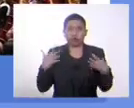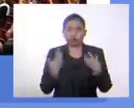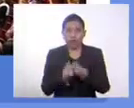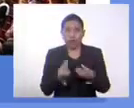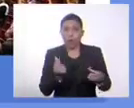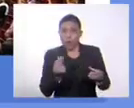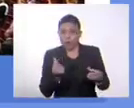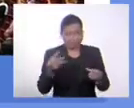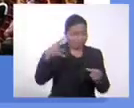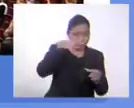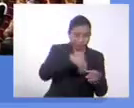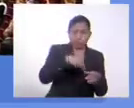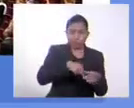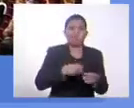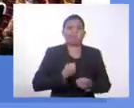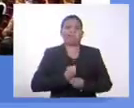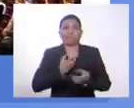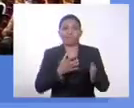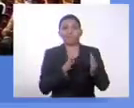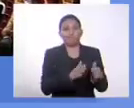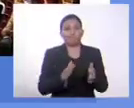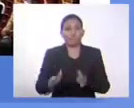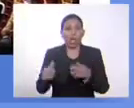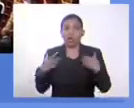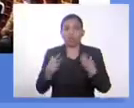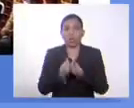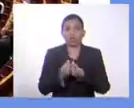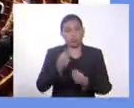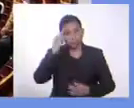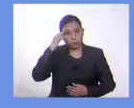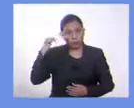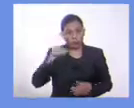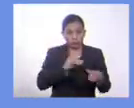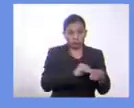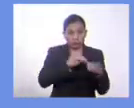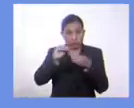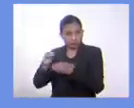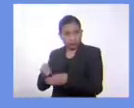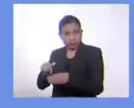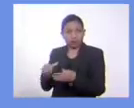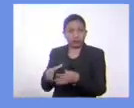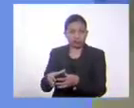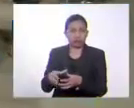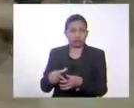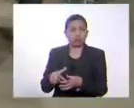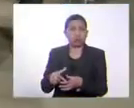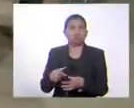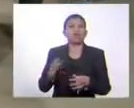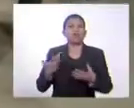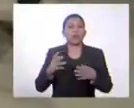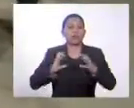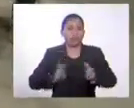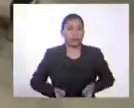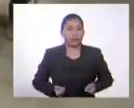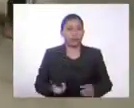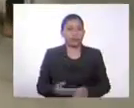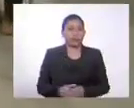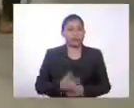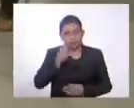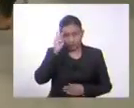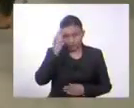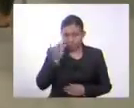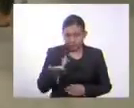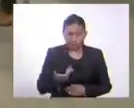es primariamente el Estado. ¿Qué quiere decir esto? Hegel estaba preocupado porque los liberales habían planteado un